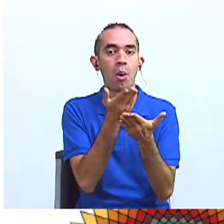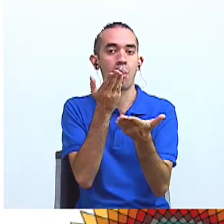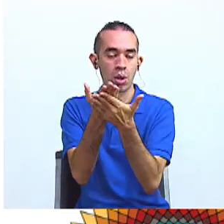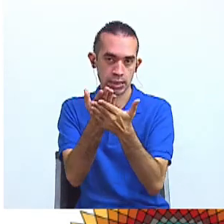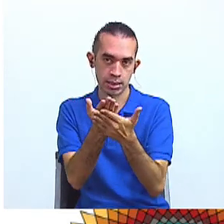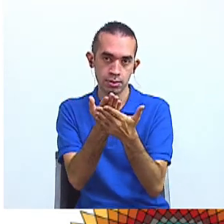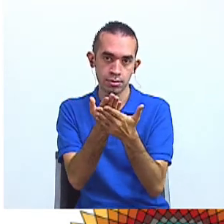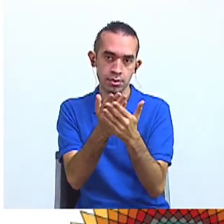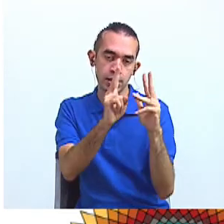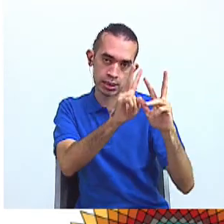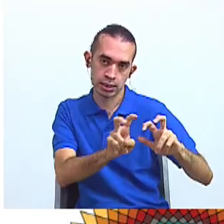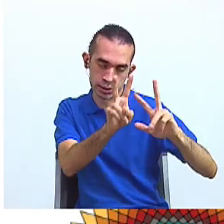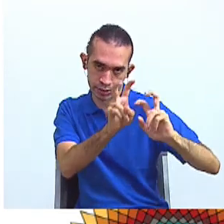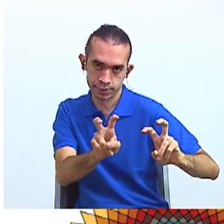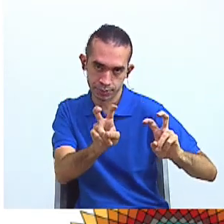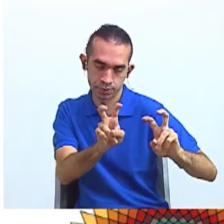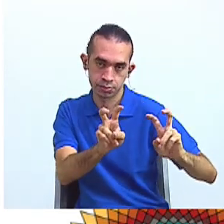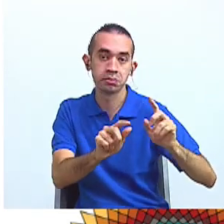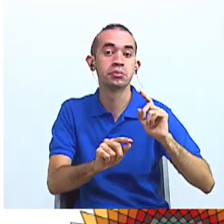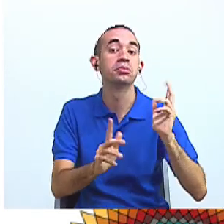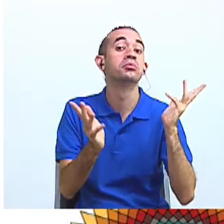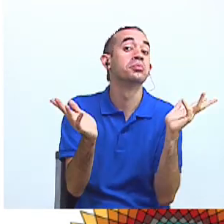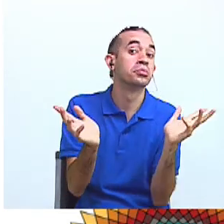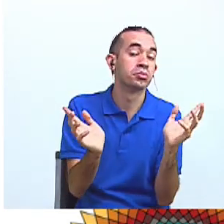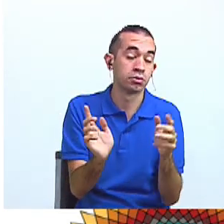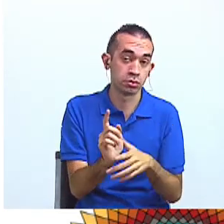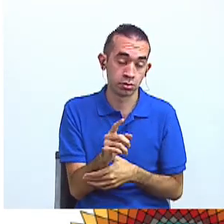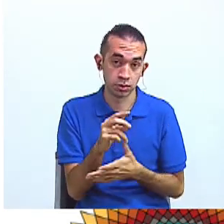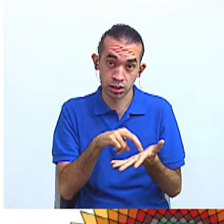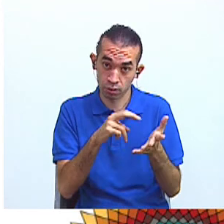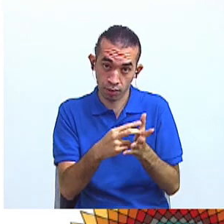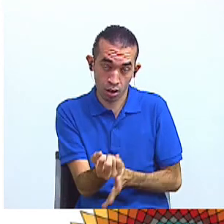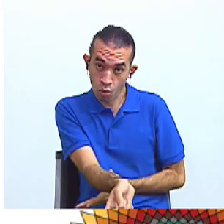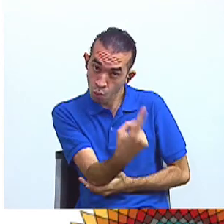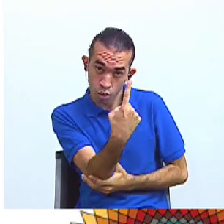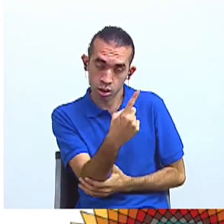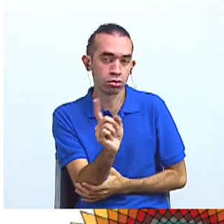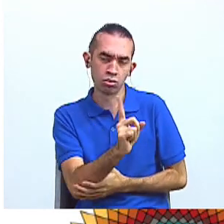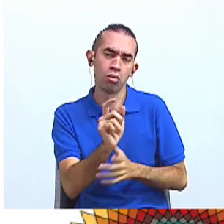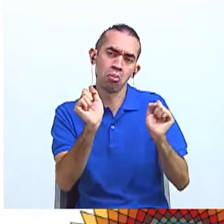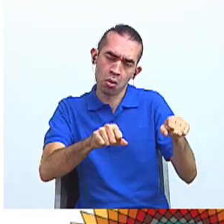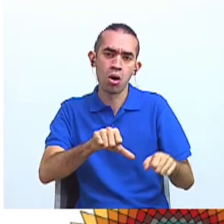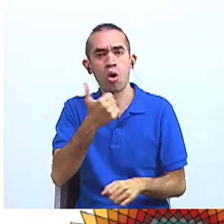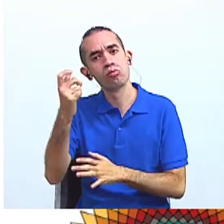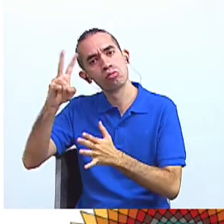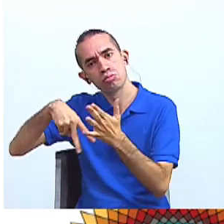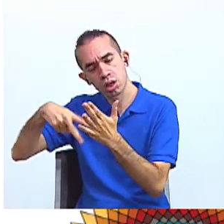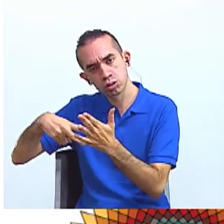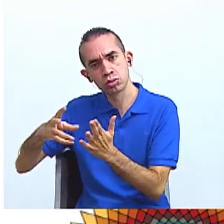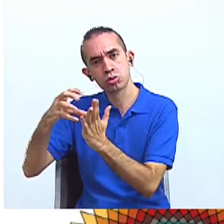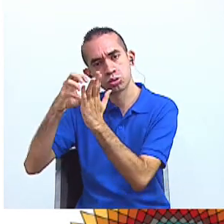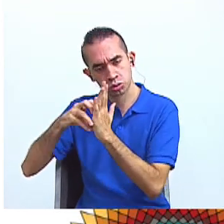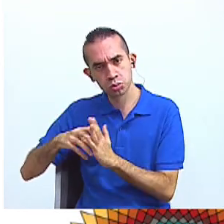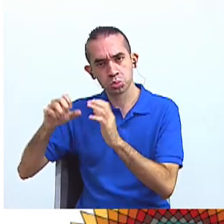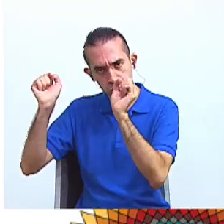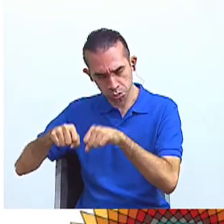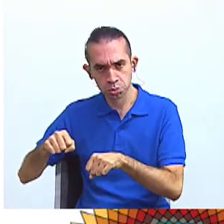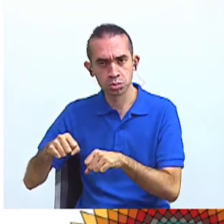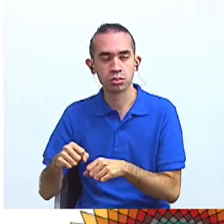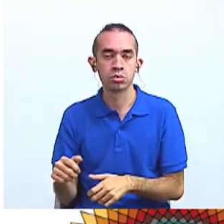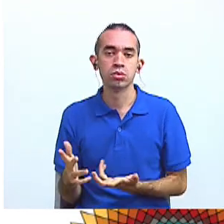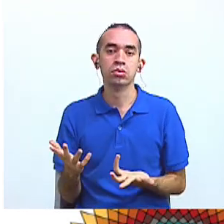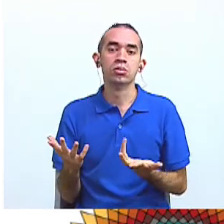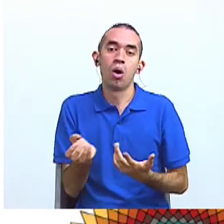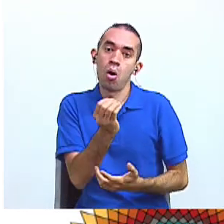de acercamiento al texto. Esta propuesta puede ser utilizada en otros textos literarios, ¿de acuerdo? O